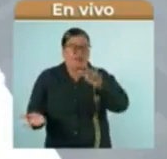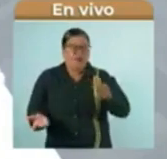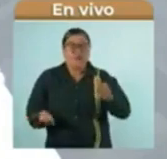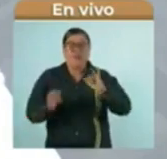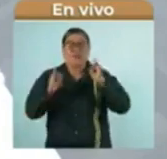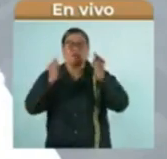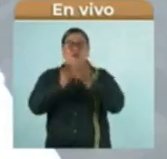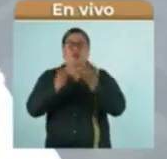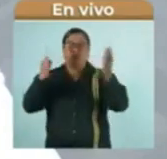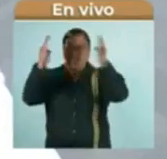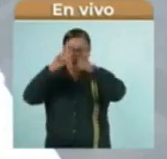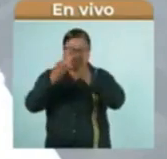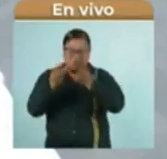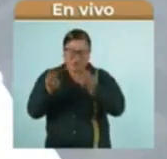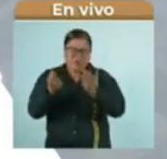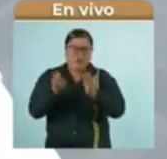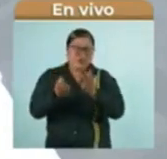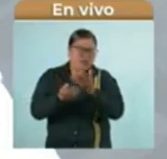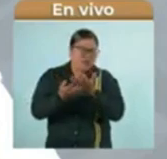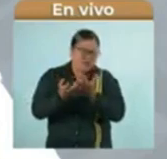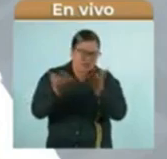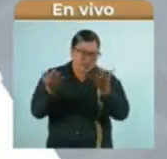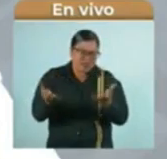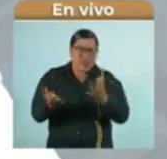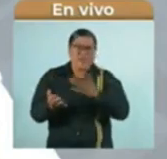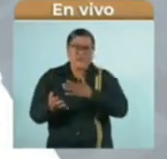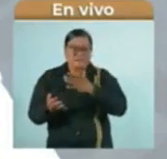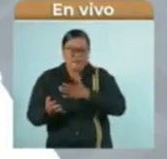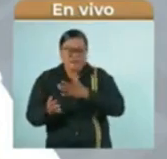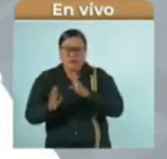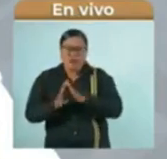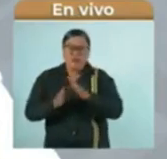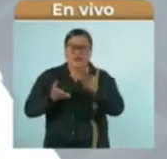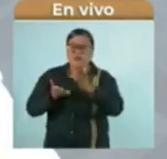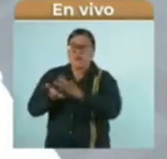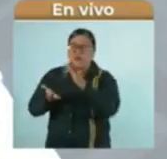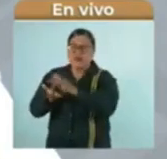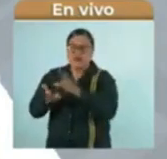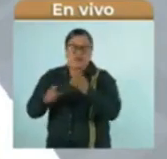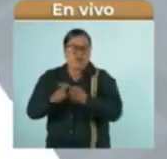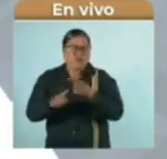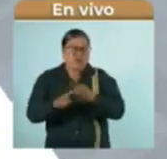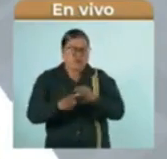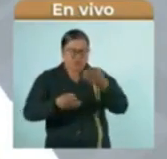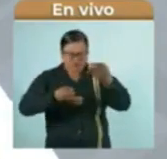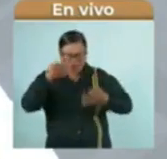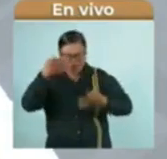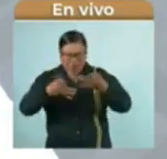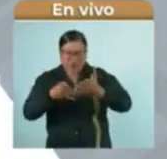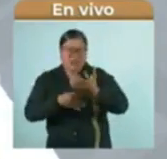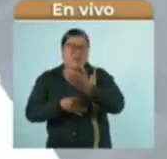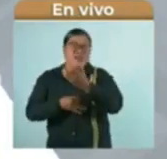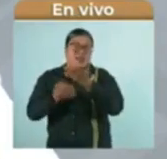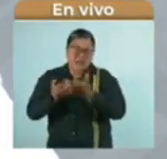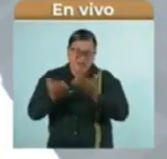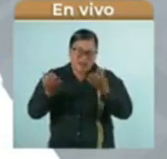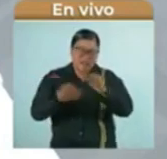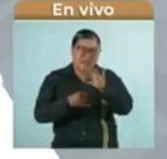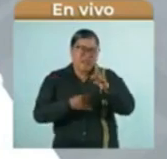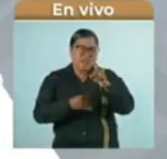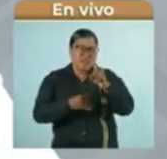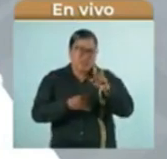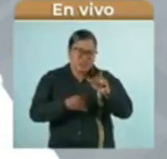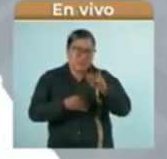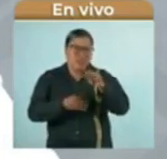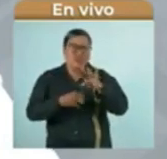conciliación agraria y nosotros nos auxiliamos también con la procuraduría agraria la Sedatu el